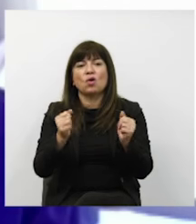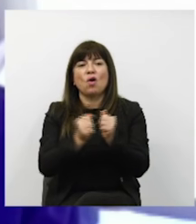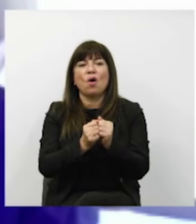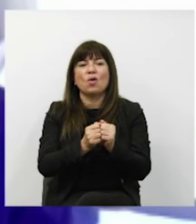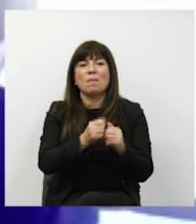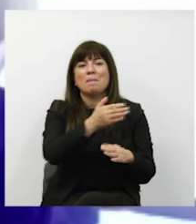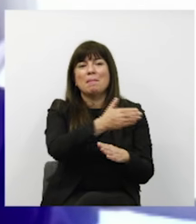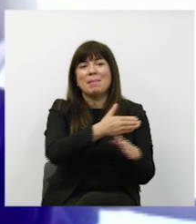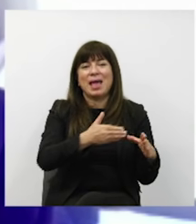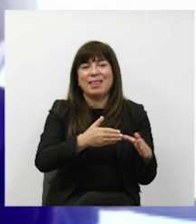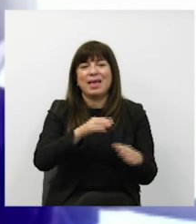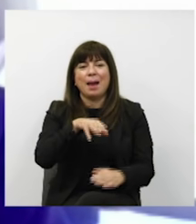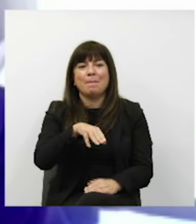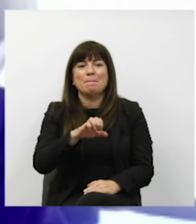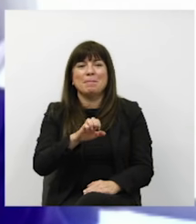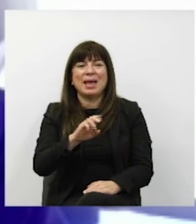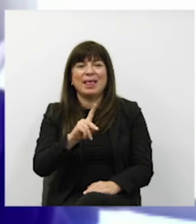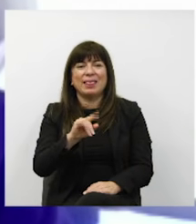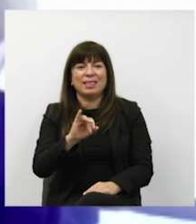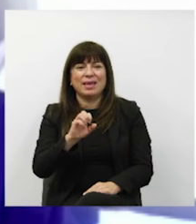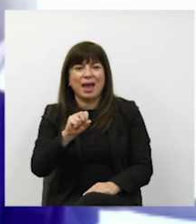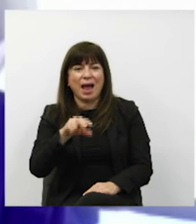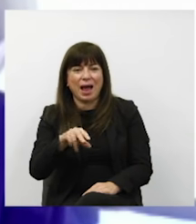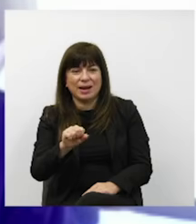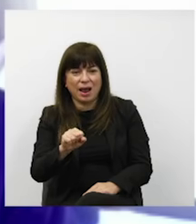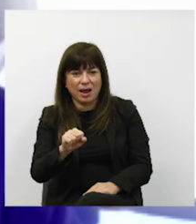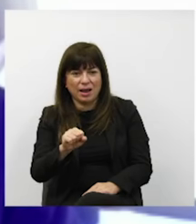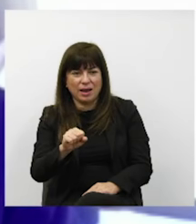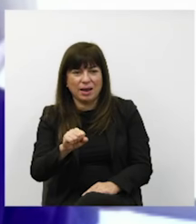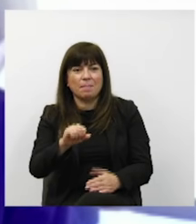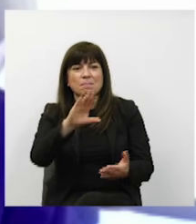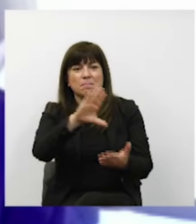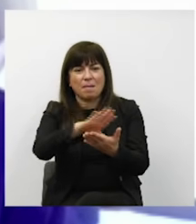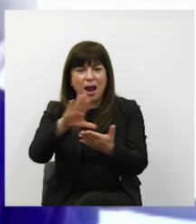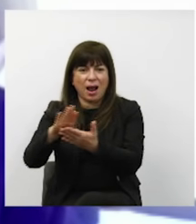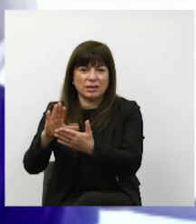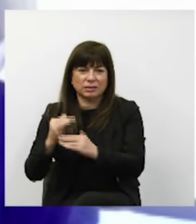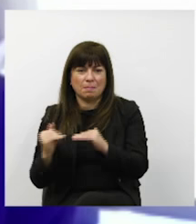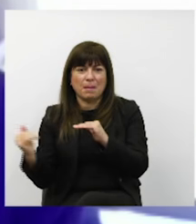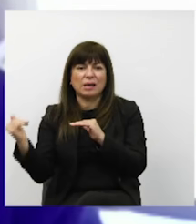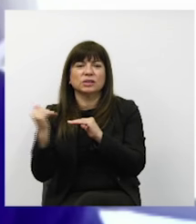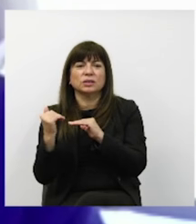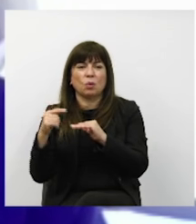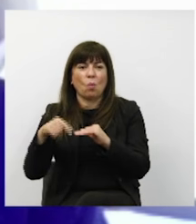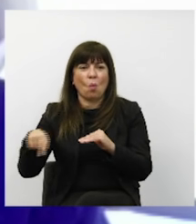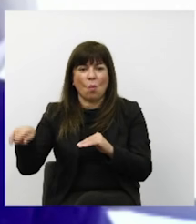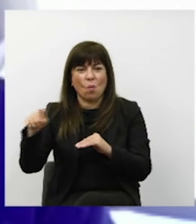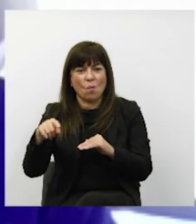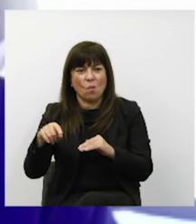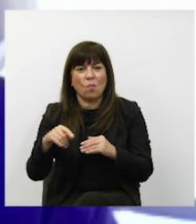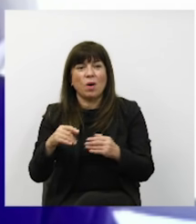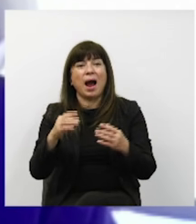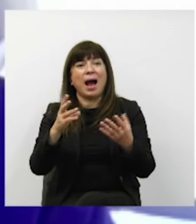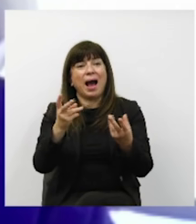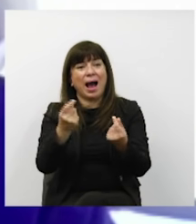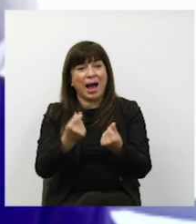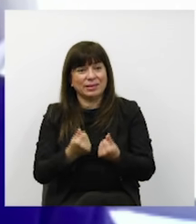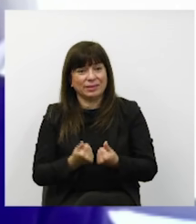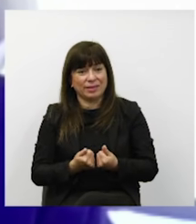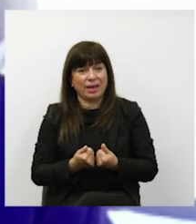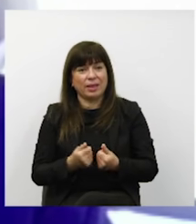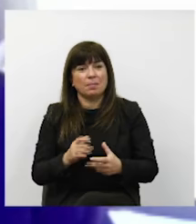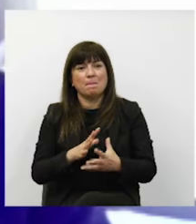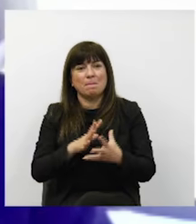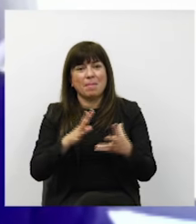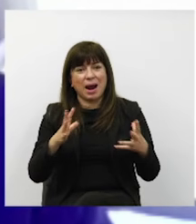mediana, que en Chile son muy diferentes, en otros países son más similares. Por tanto, una cantidad más grande de